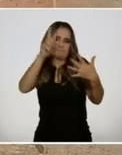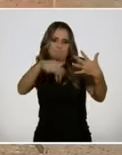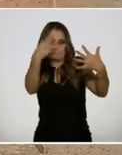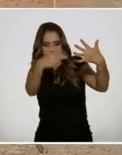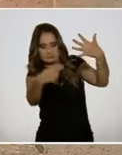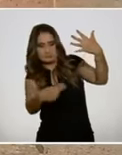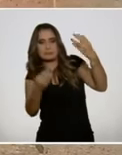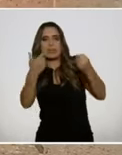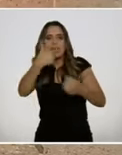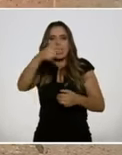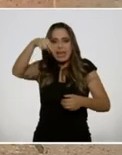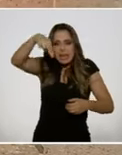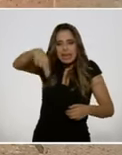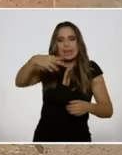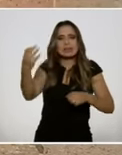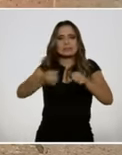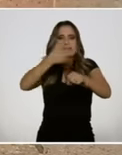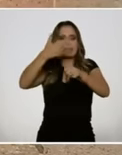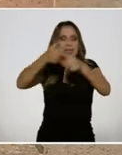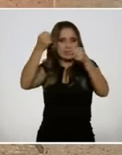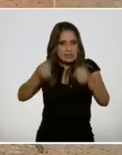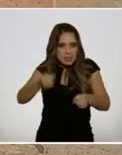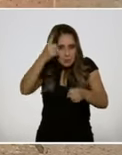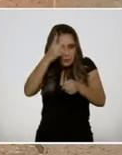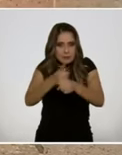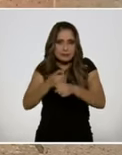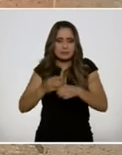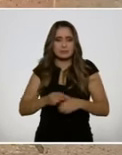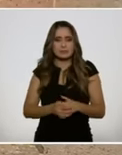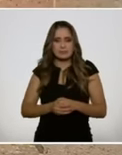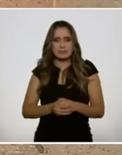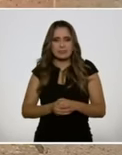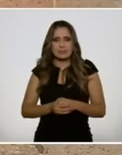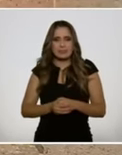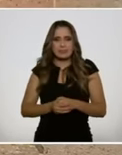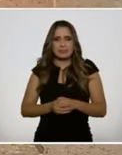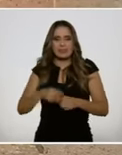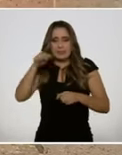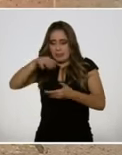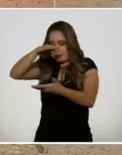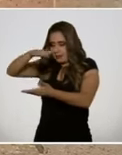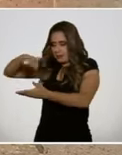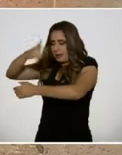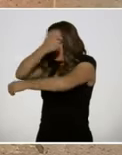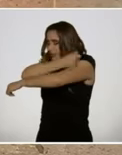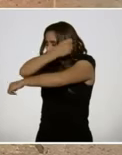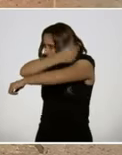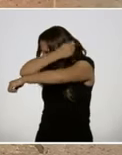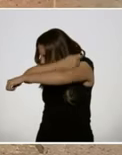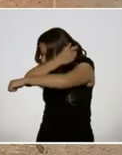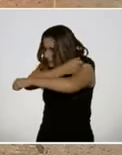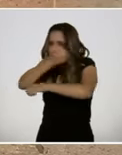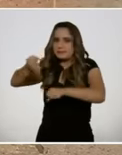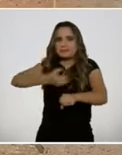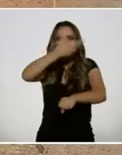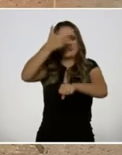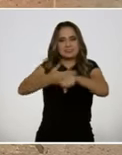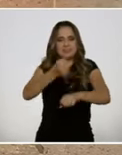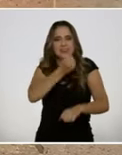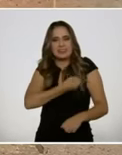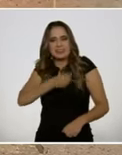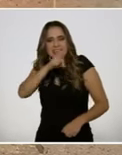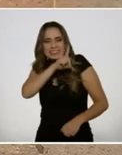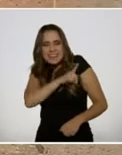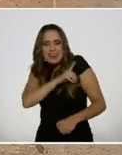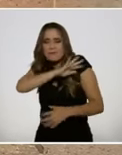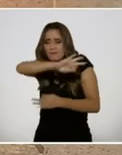decir en nuestra Guardia Nacional, Secretaría de Seguridad, que transportaba precisamente esas vacunas, nuestra Secretaría de Salud. Hay un inmenso